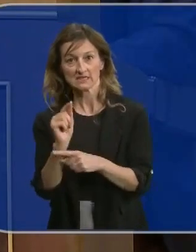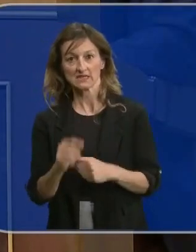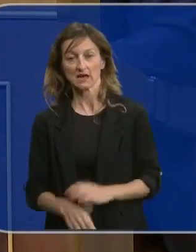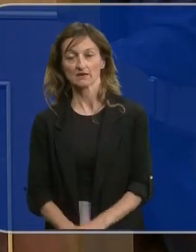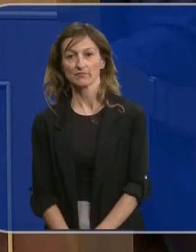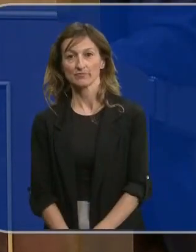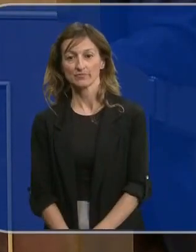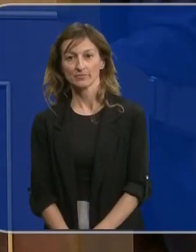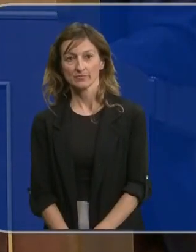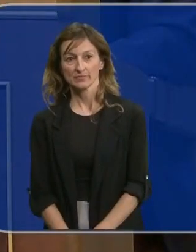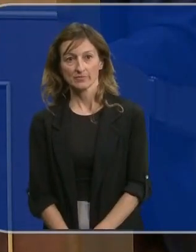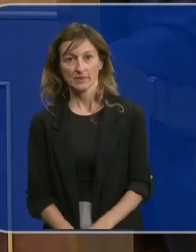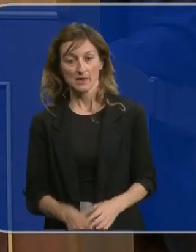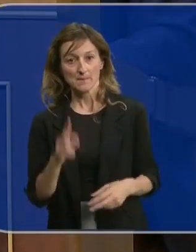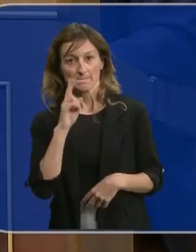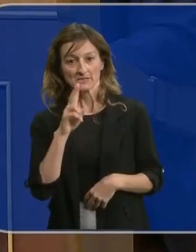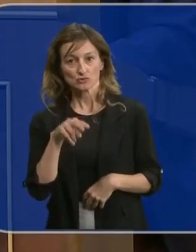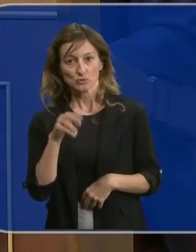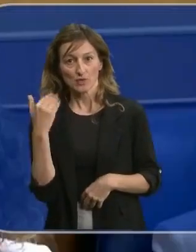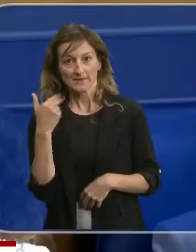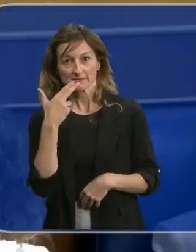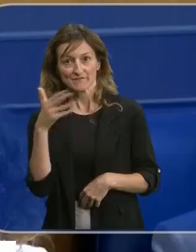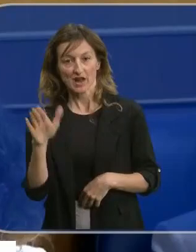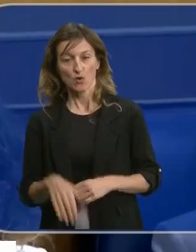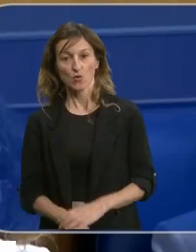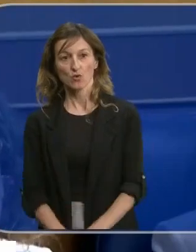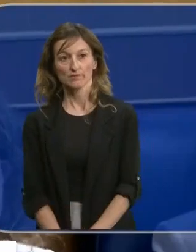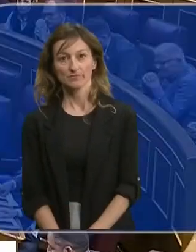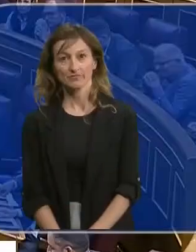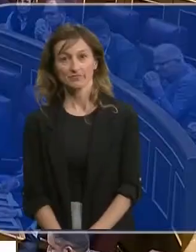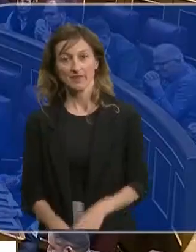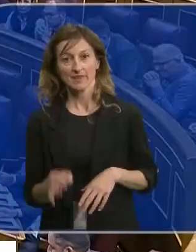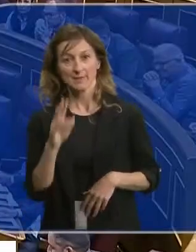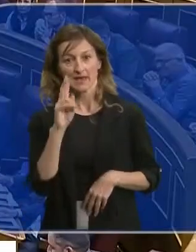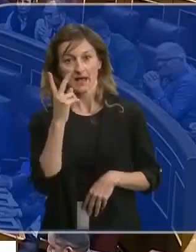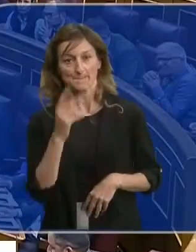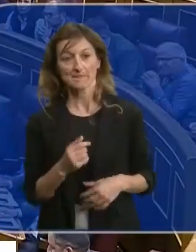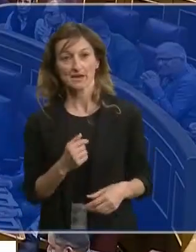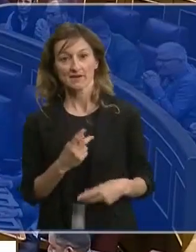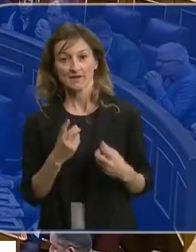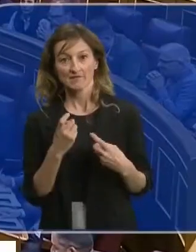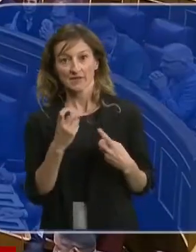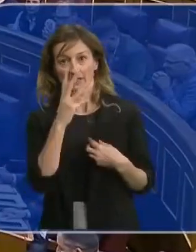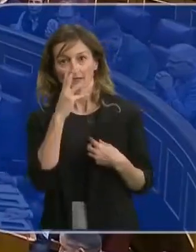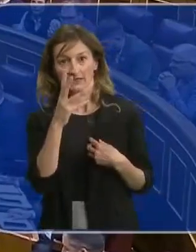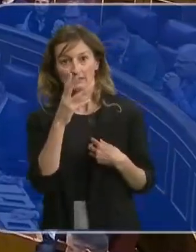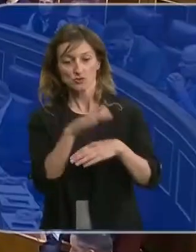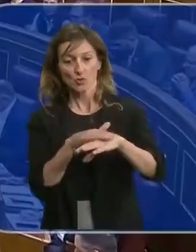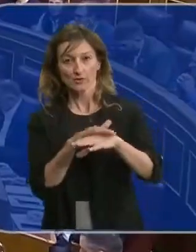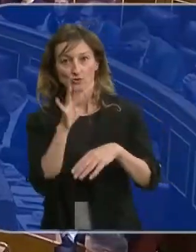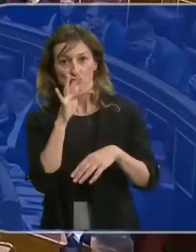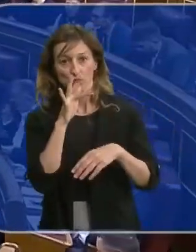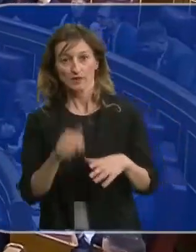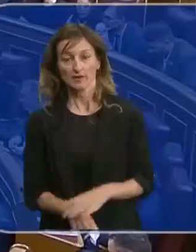criticarle no se veía una cosa así des de Franco señor feijó cambie el ch quedan 3 años de legislatura hay gobierno para